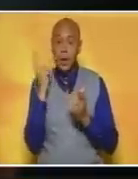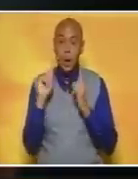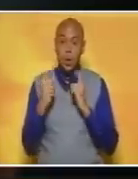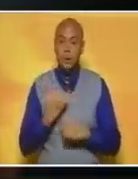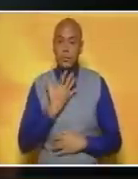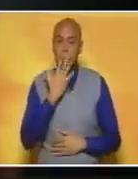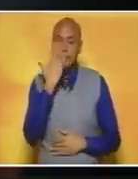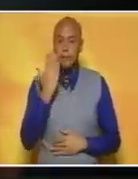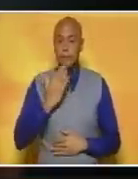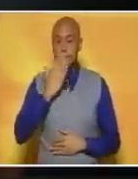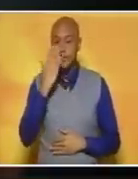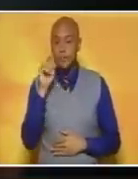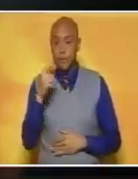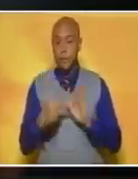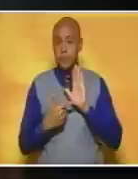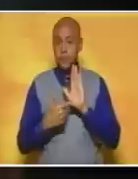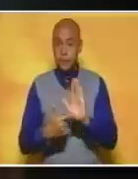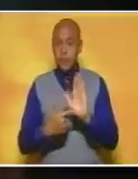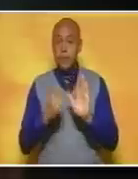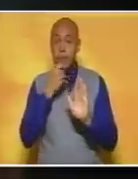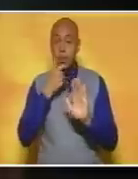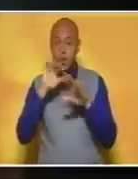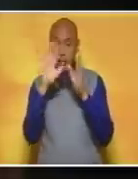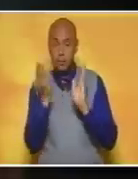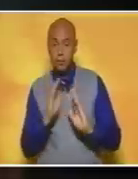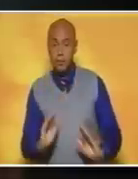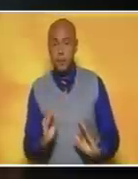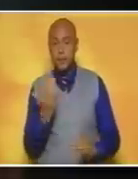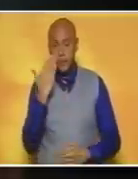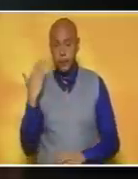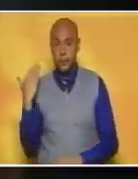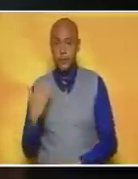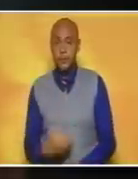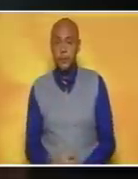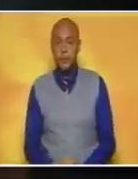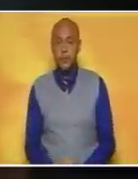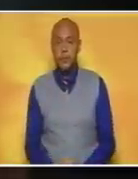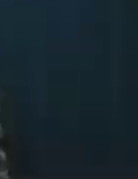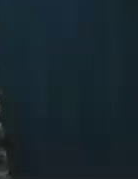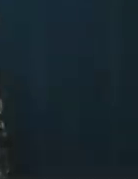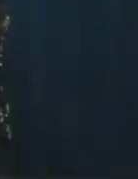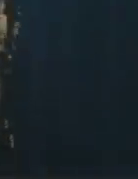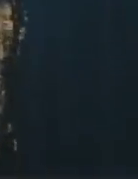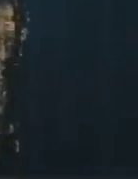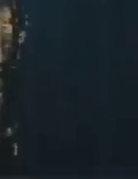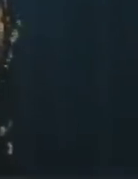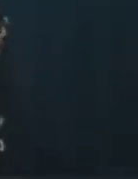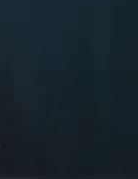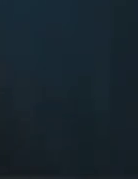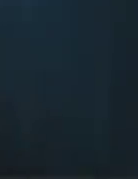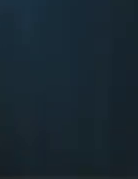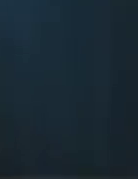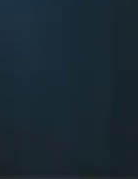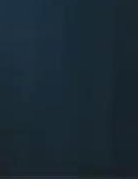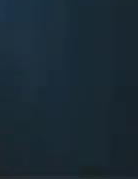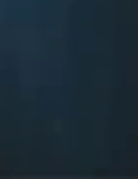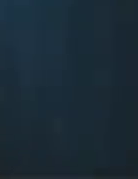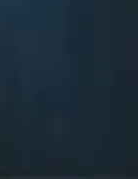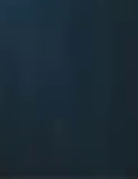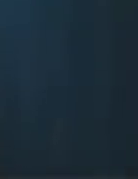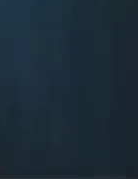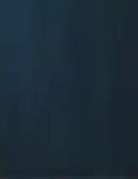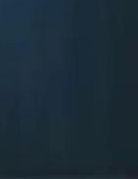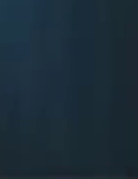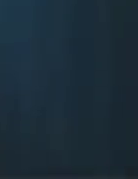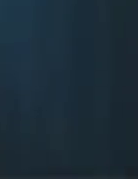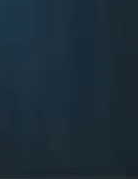suspiro cada vez que luce su espléndida figura. I don't know, I just do it. I do feel like there's a little bit where you talk a little